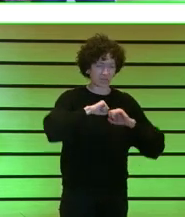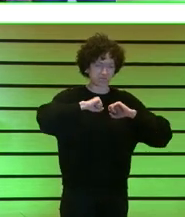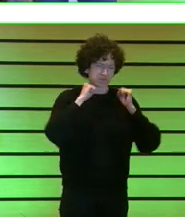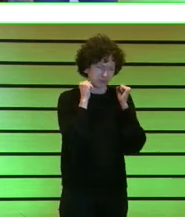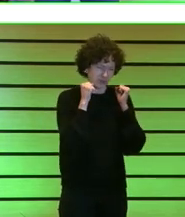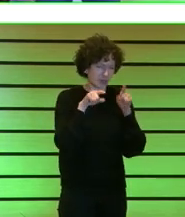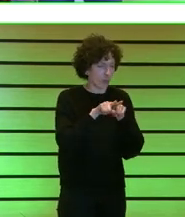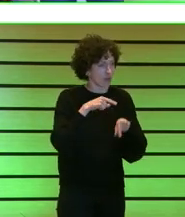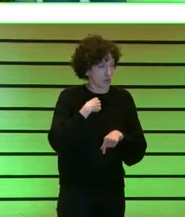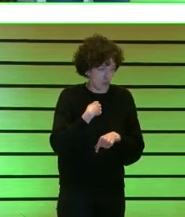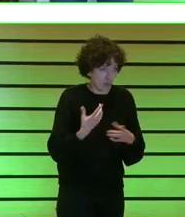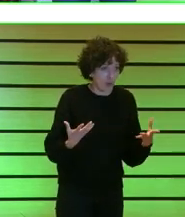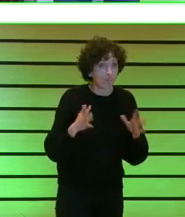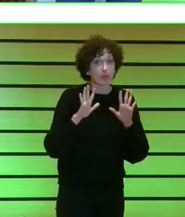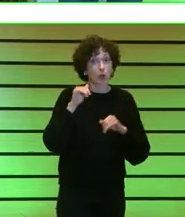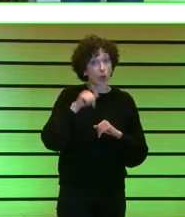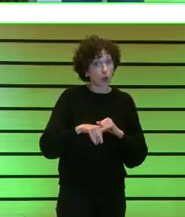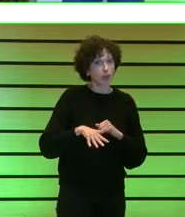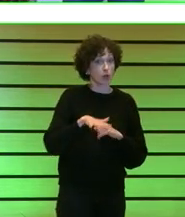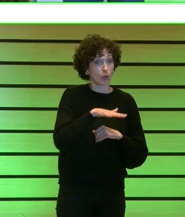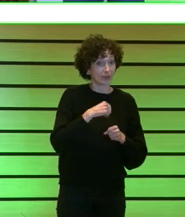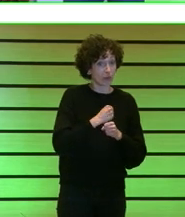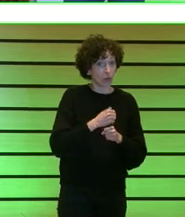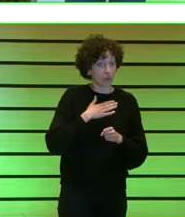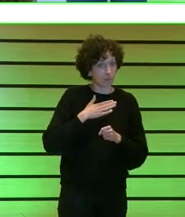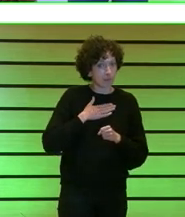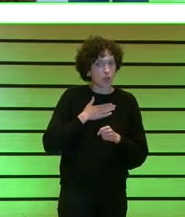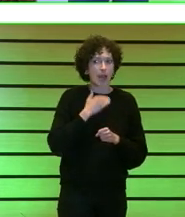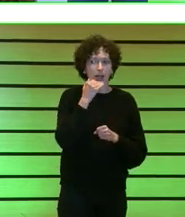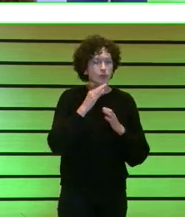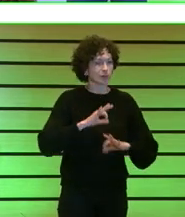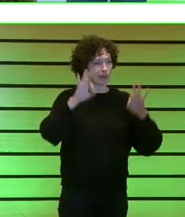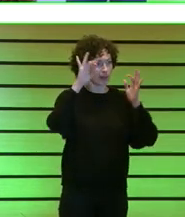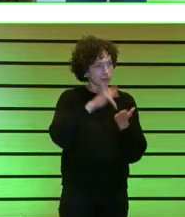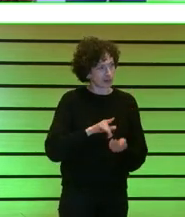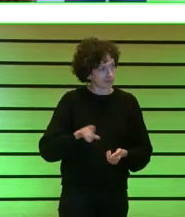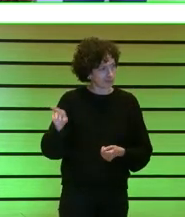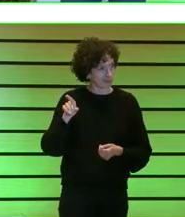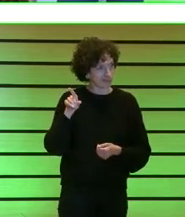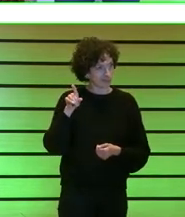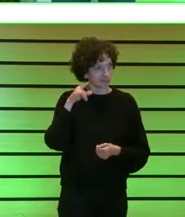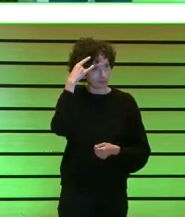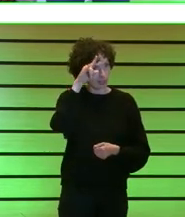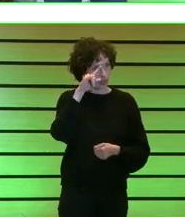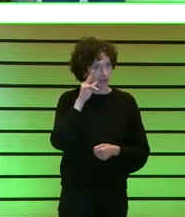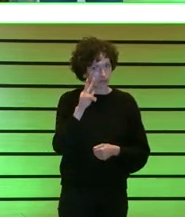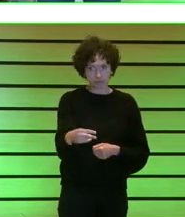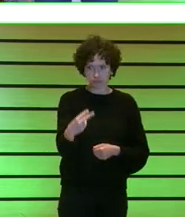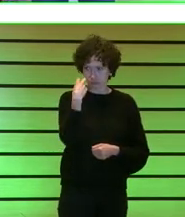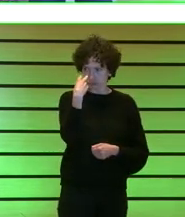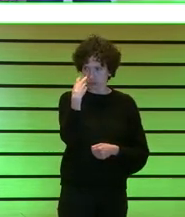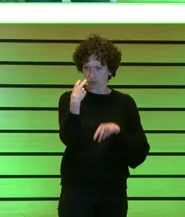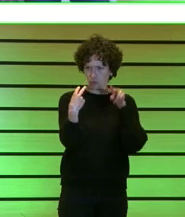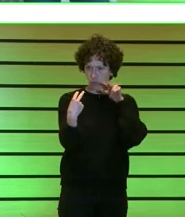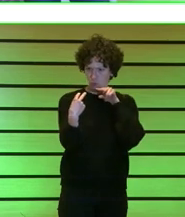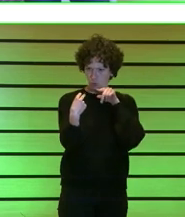yo pero hoy en matadero en mi trabajo ha ocurrido algo muy especial esta vaca me ha mirado y